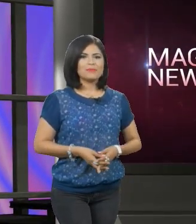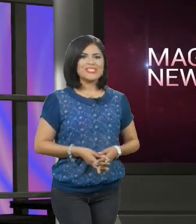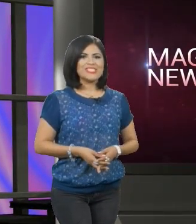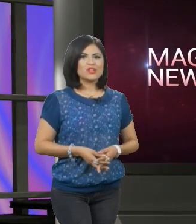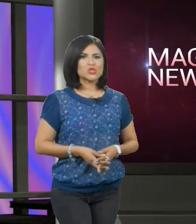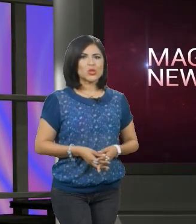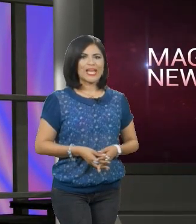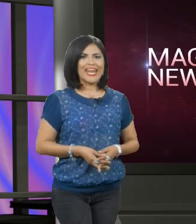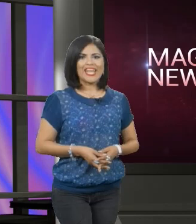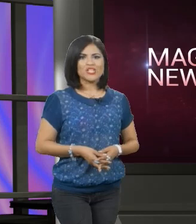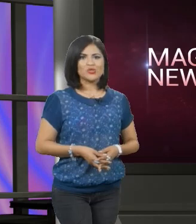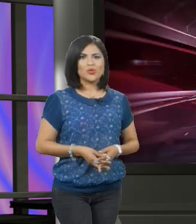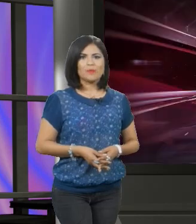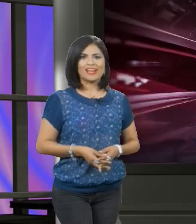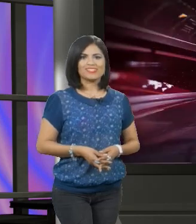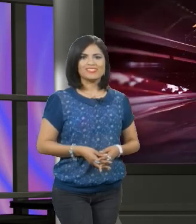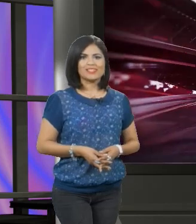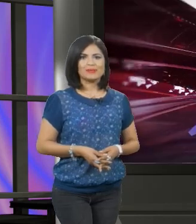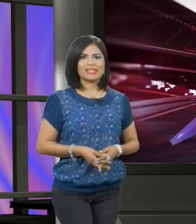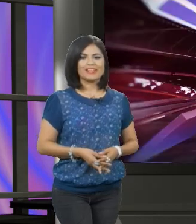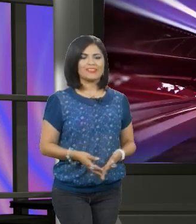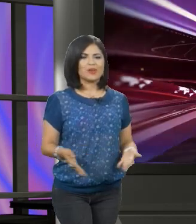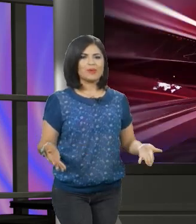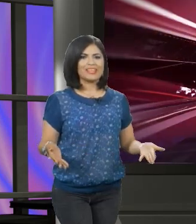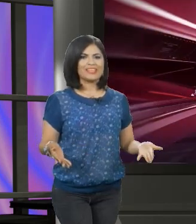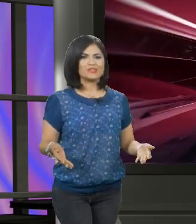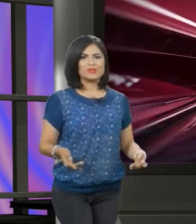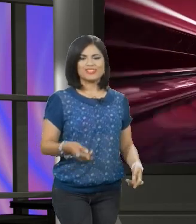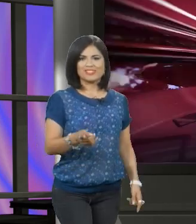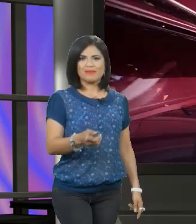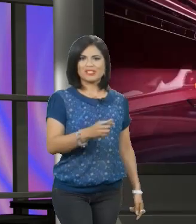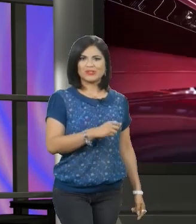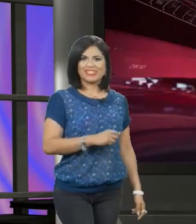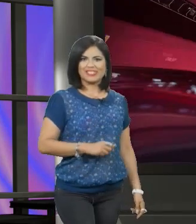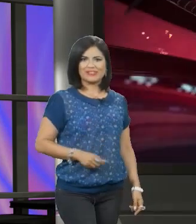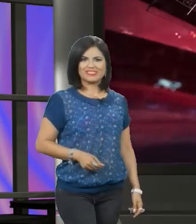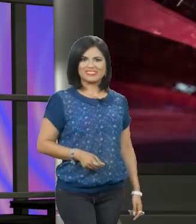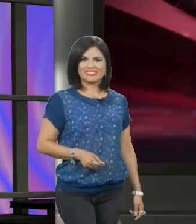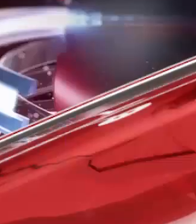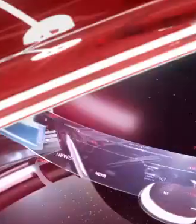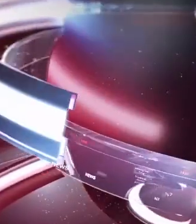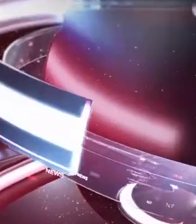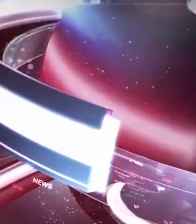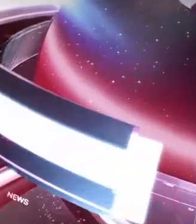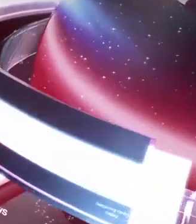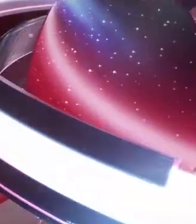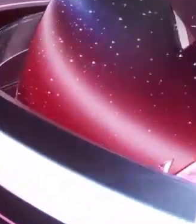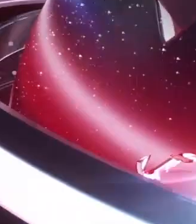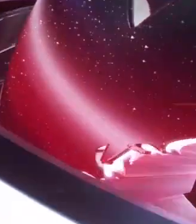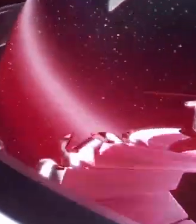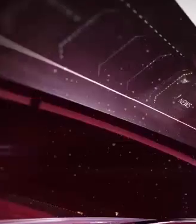Además, visita nuestro canal en YouTube Magazine TV Querétaro para que disfrutes de más contenido.